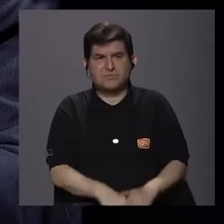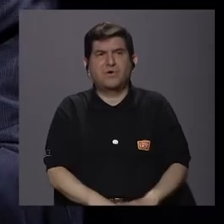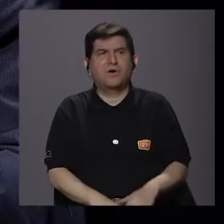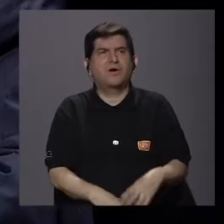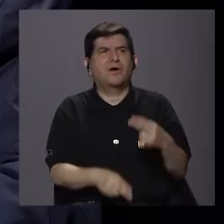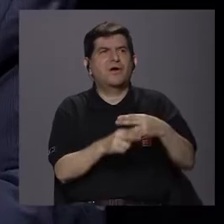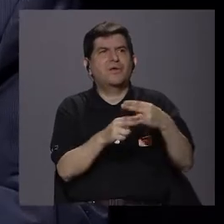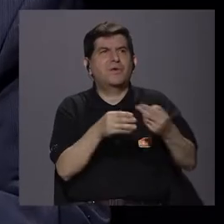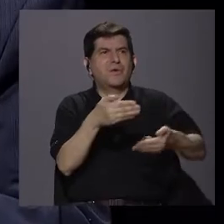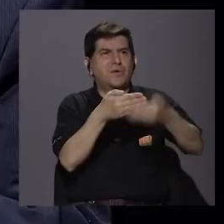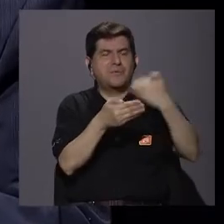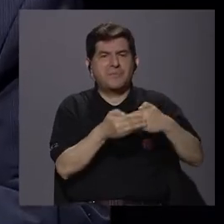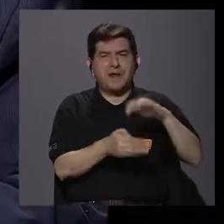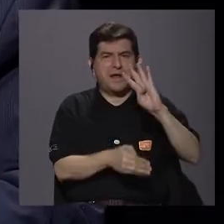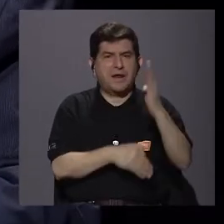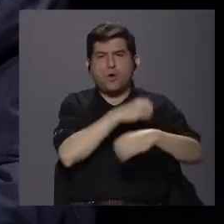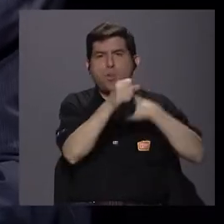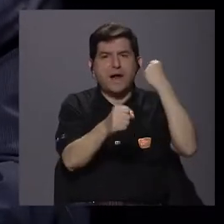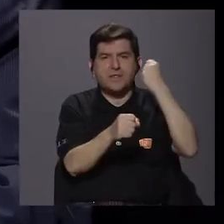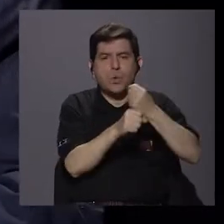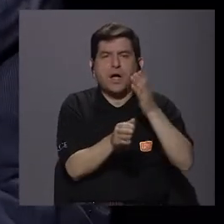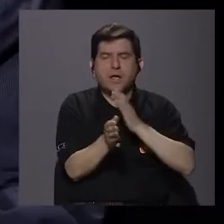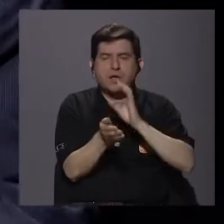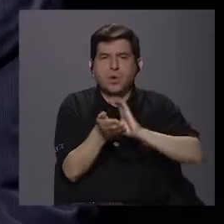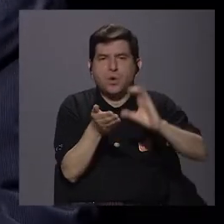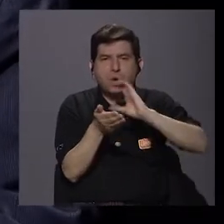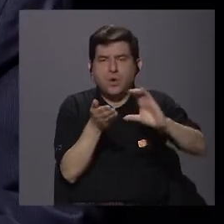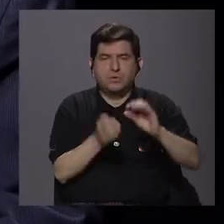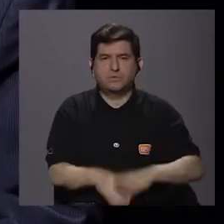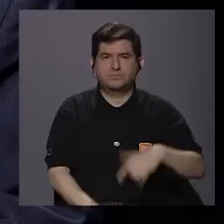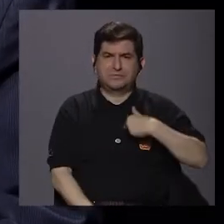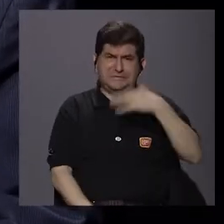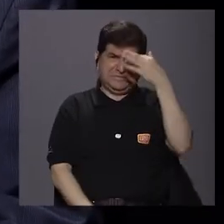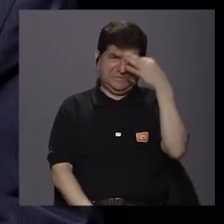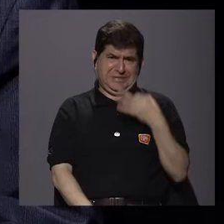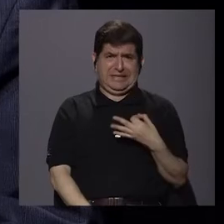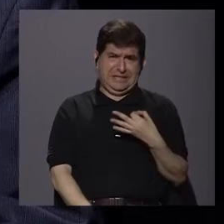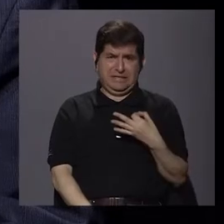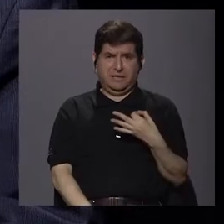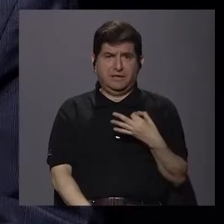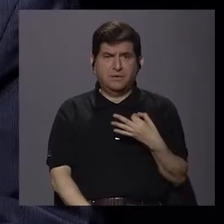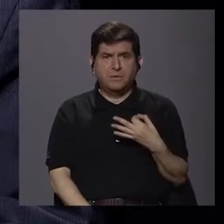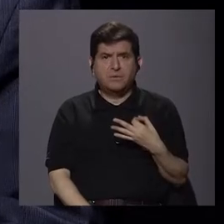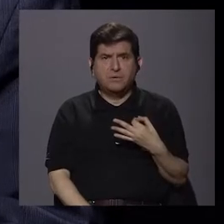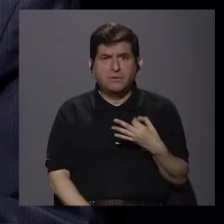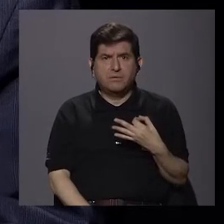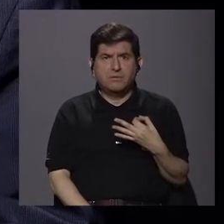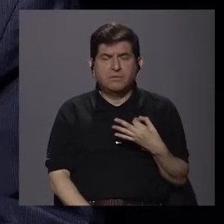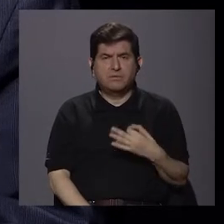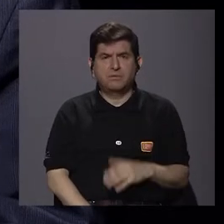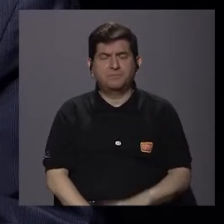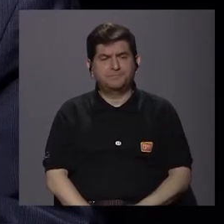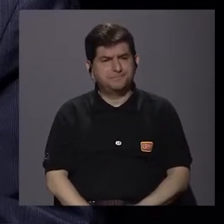a lo que llamábamos antes cuarto año me parece a mí que